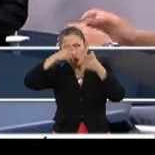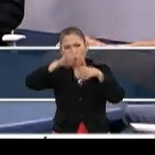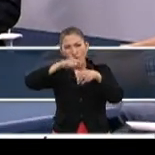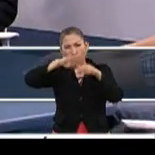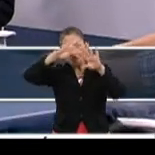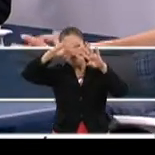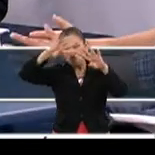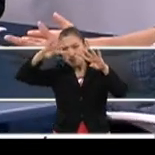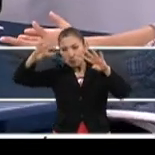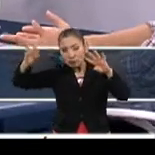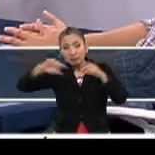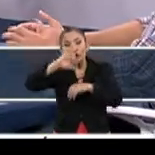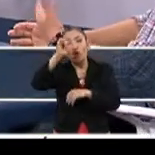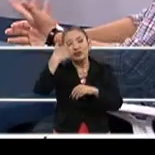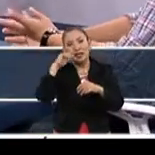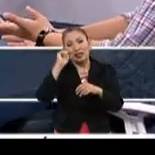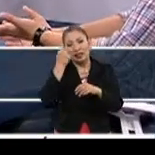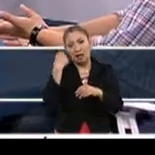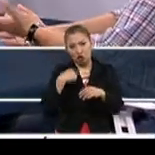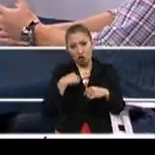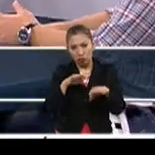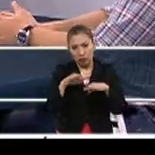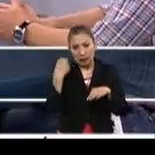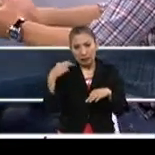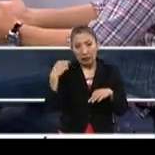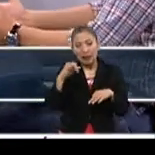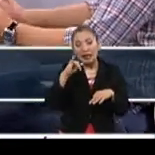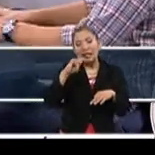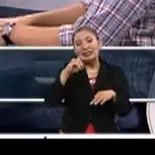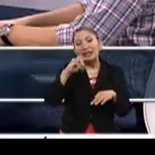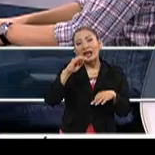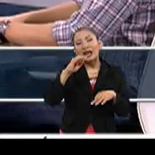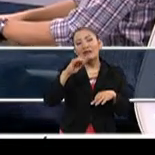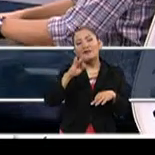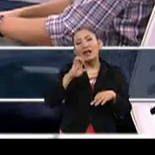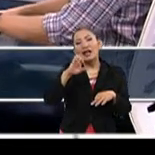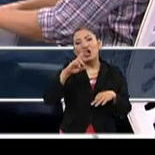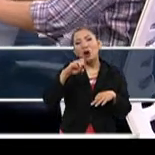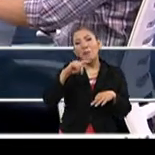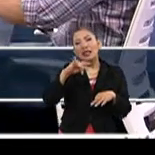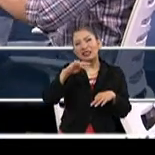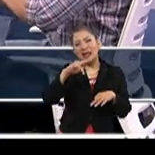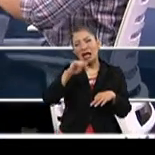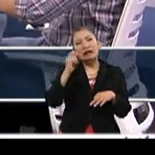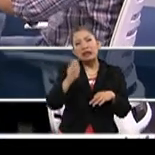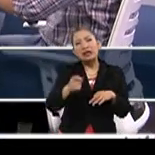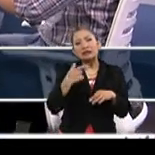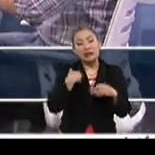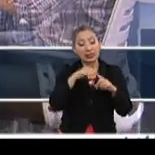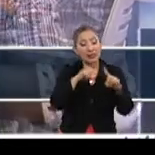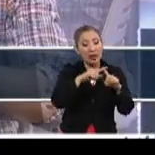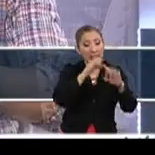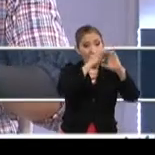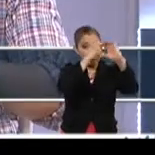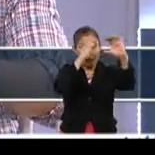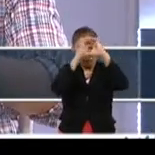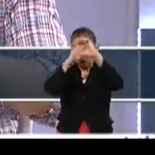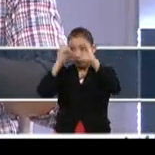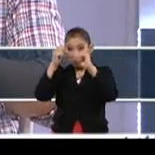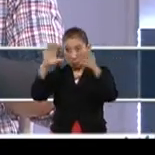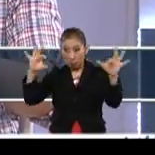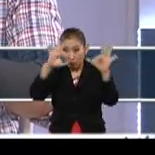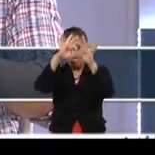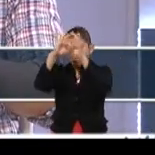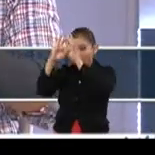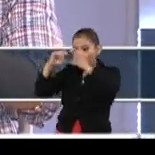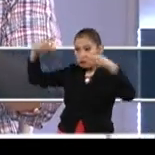de la luz. Otra técnica que es con la que yo trabajo, que se llama interferometría, que consiste en combinar varios telescopios para